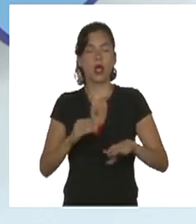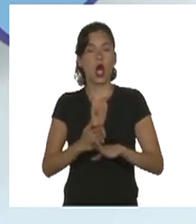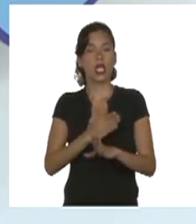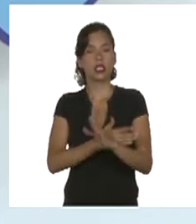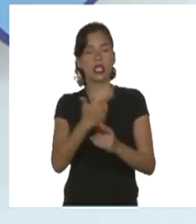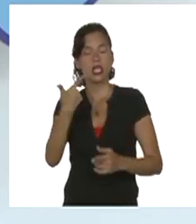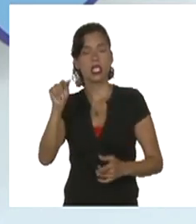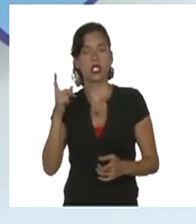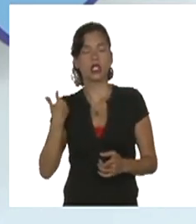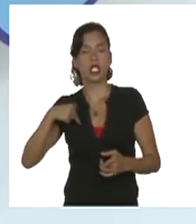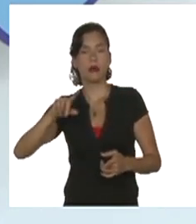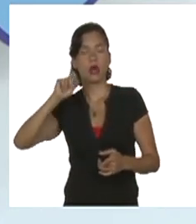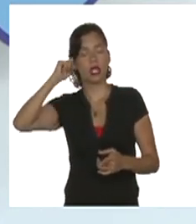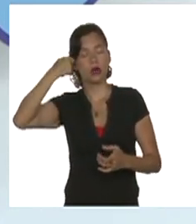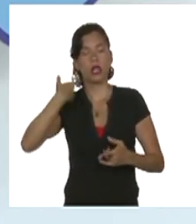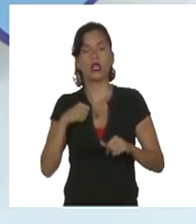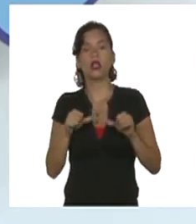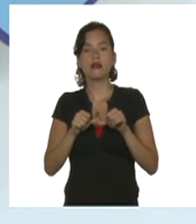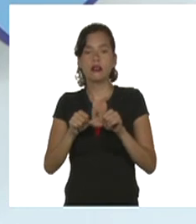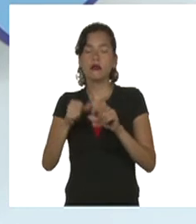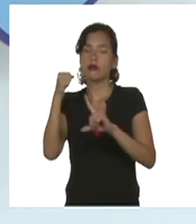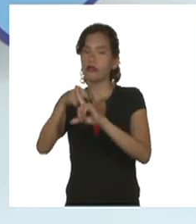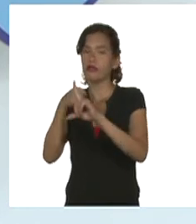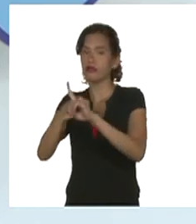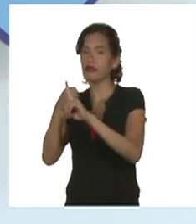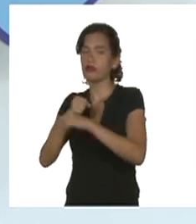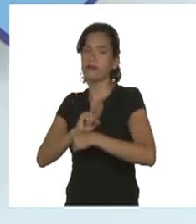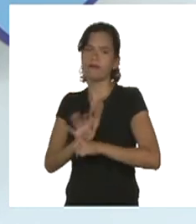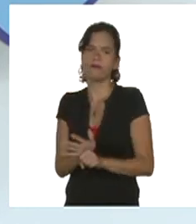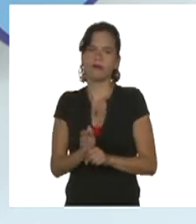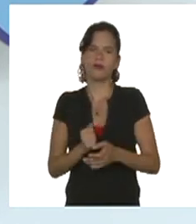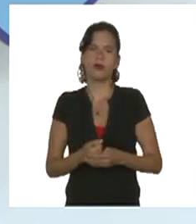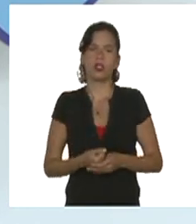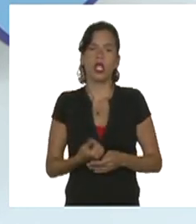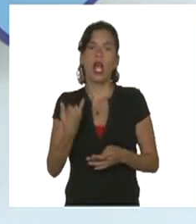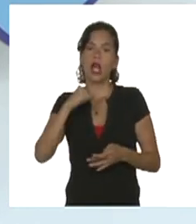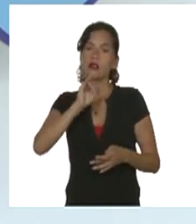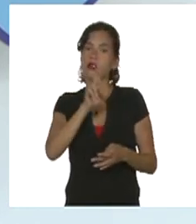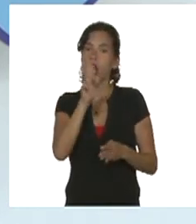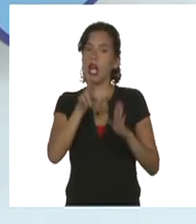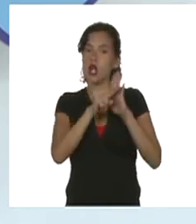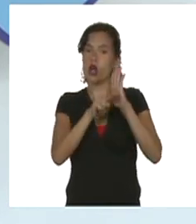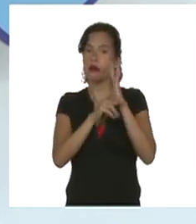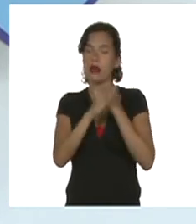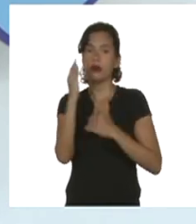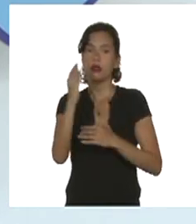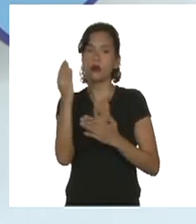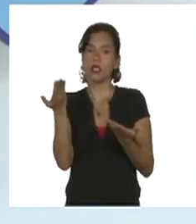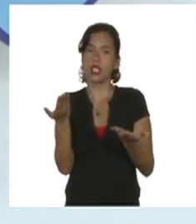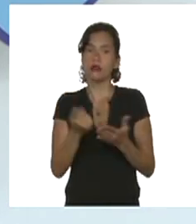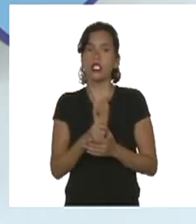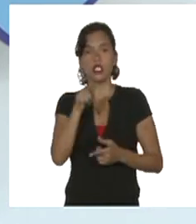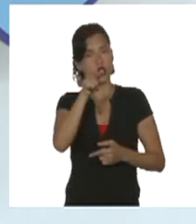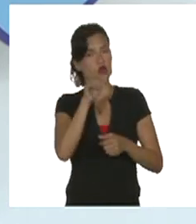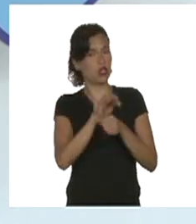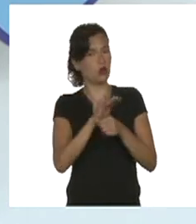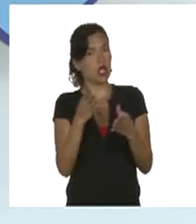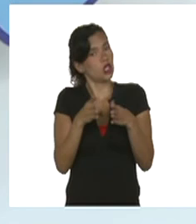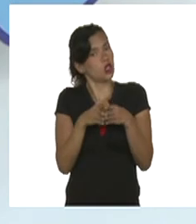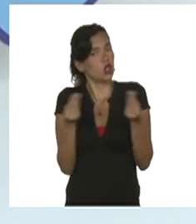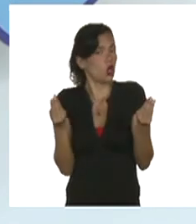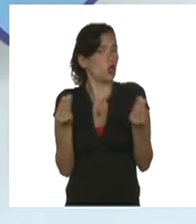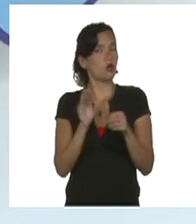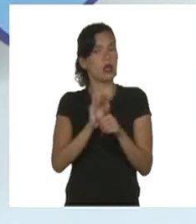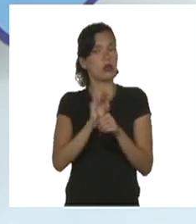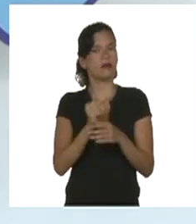irnos, debemos recordarles que aún seguimos en la batalla contra el COVID-19. Hay que acatar las reglas de bioseguridad, así que si tú te cuidas, todos